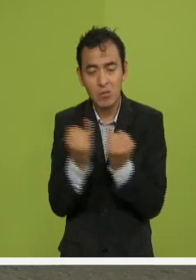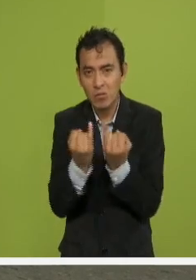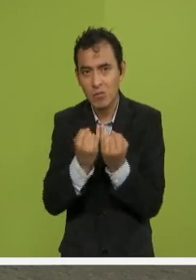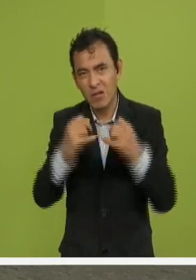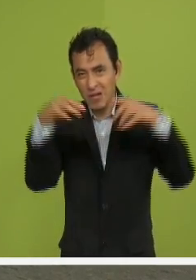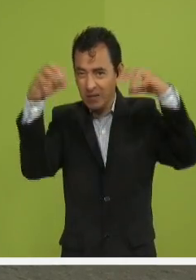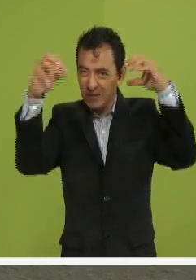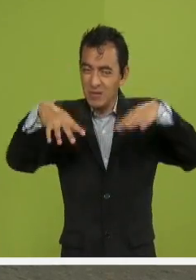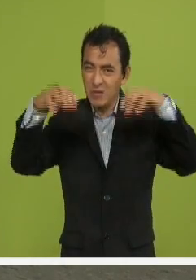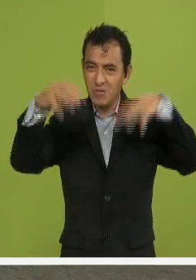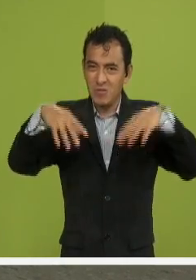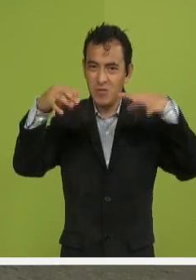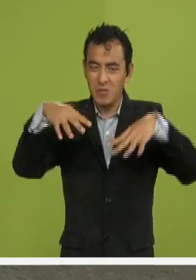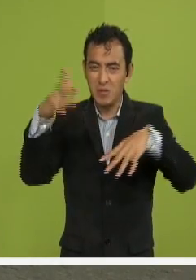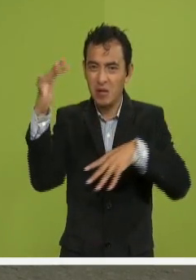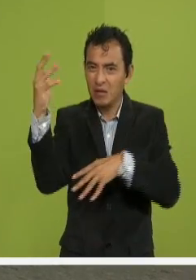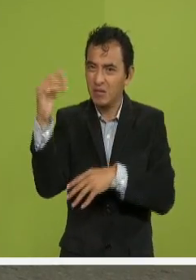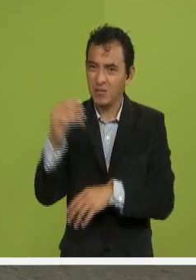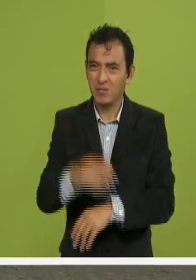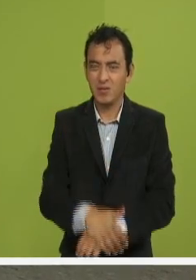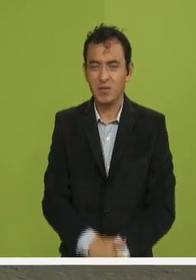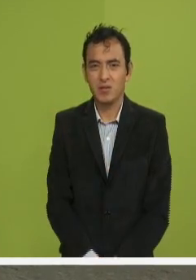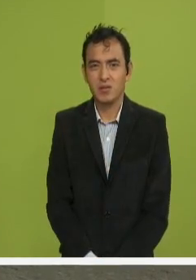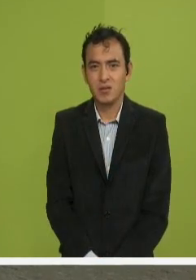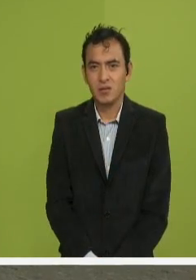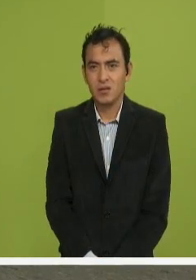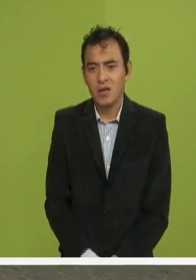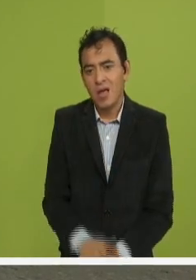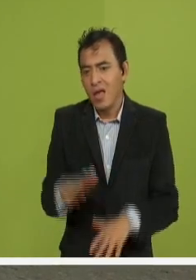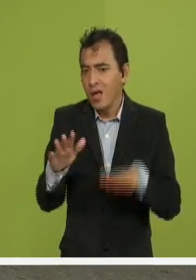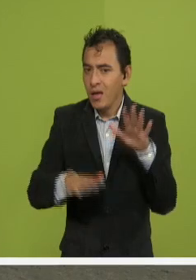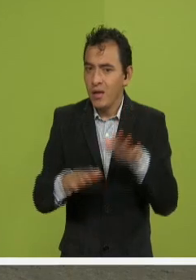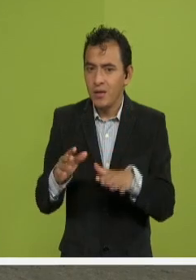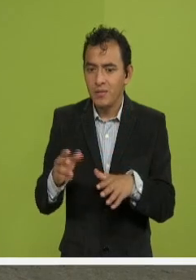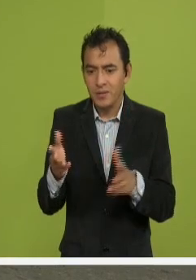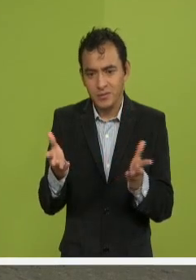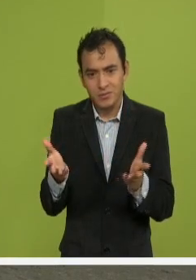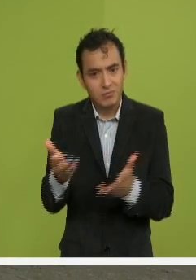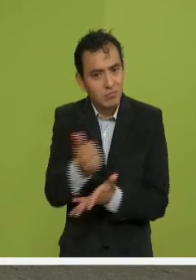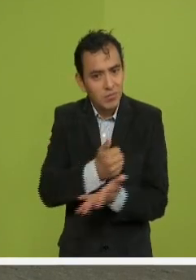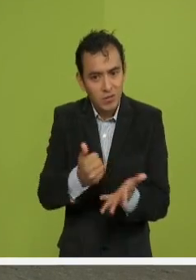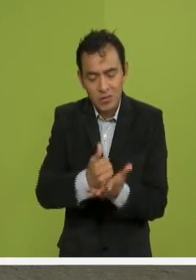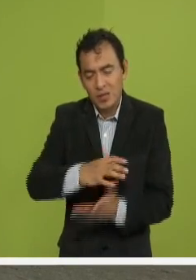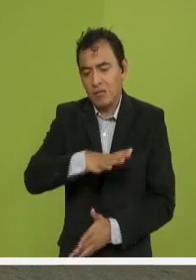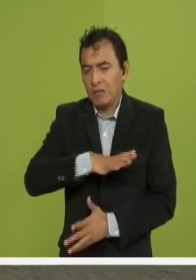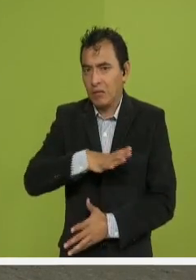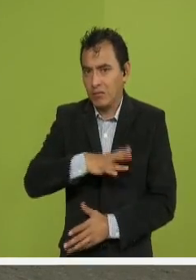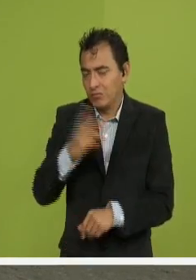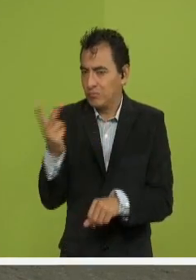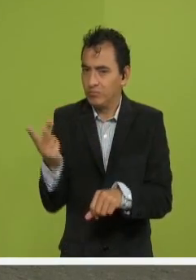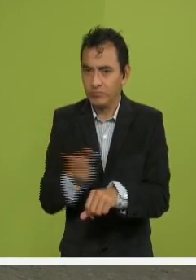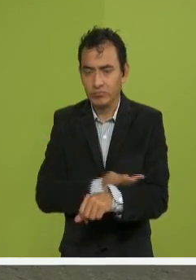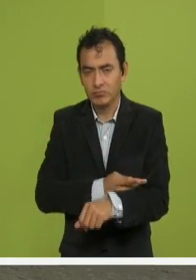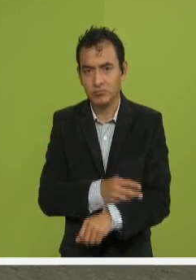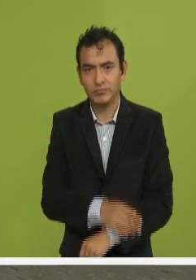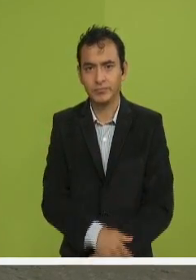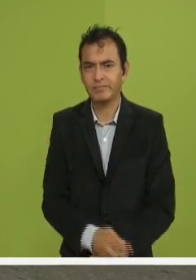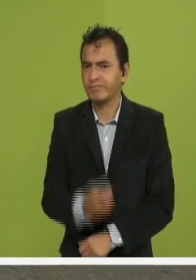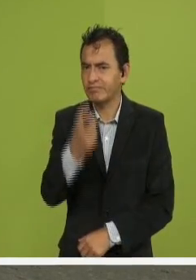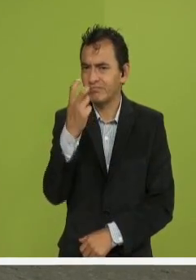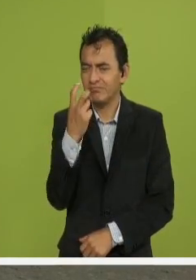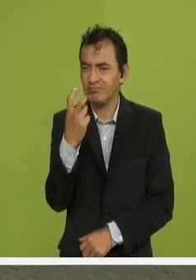vienen a azotar las zonas urbanas. Esto implica